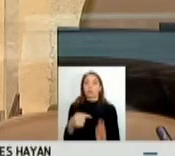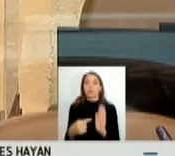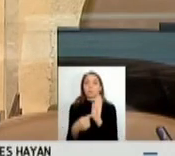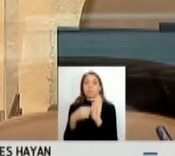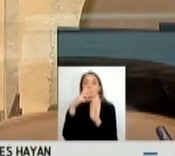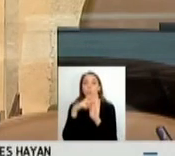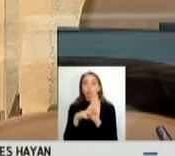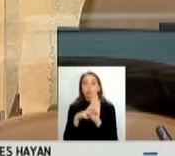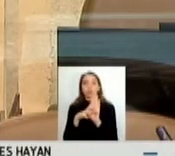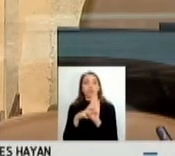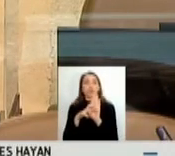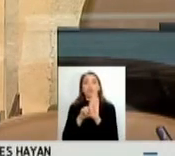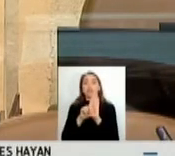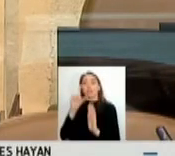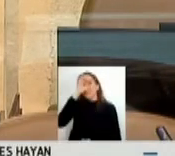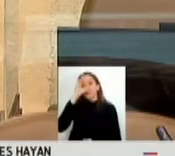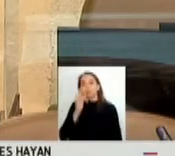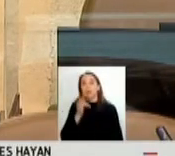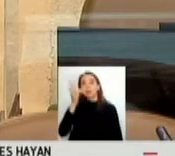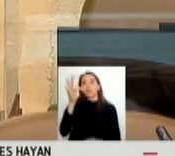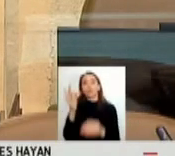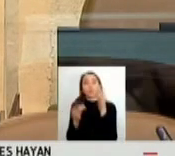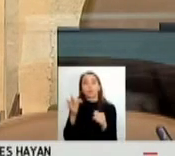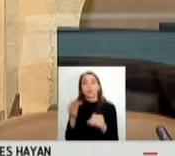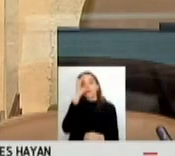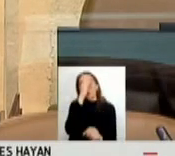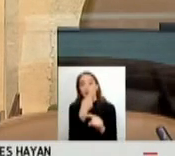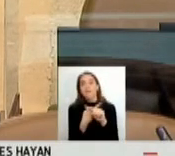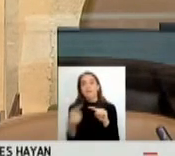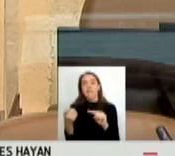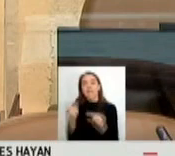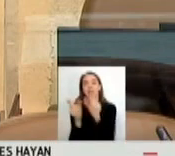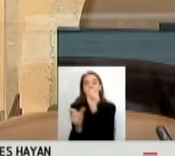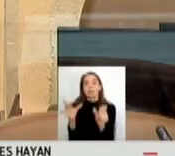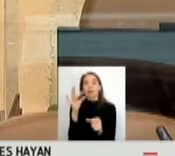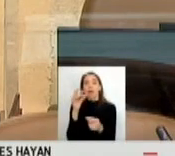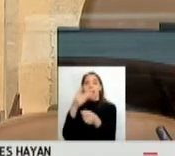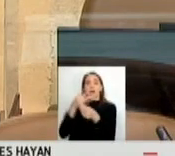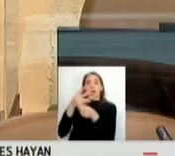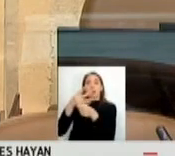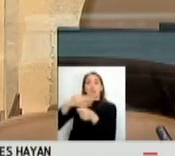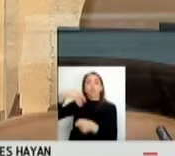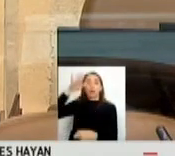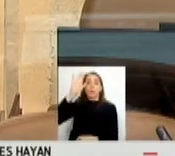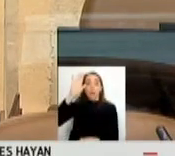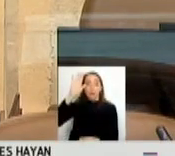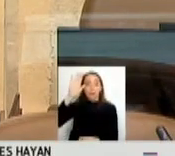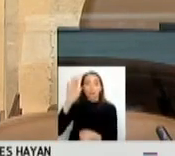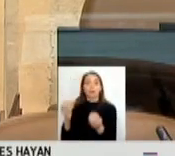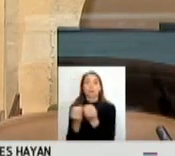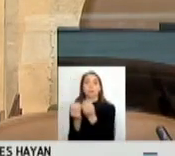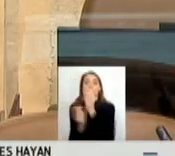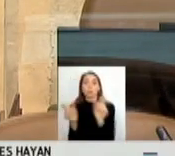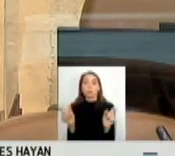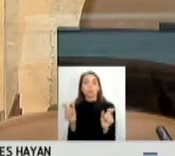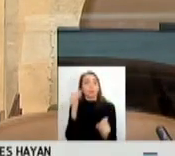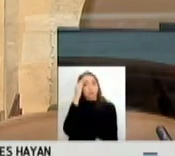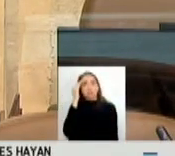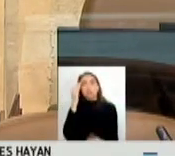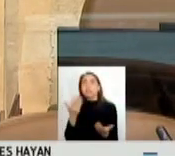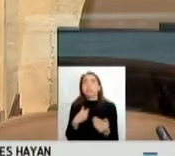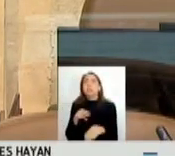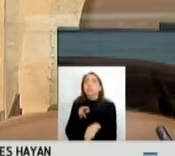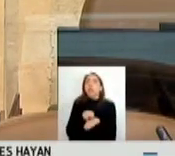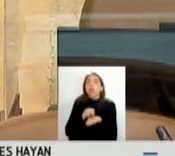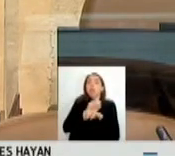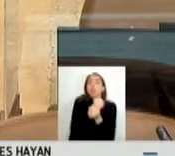justicia, insisto, este proyecto busca venganza respecto de adultos mayores que ni siquiera en muchos de los casos tienen idea dónde están o que estén